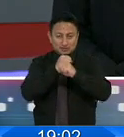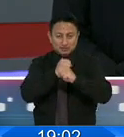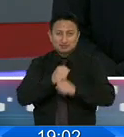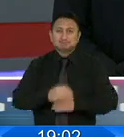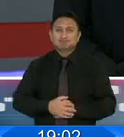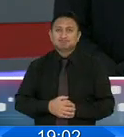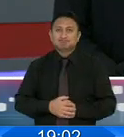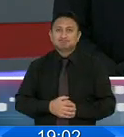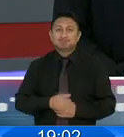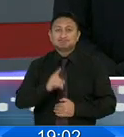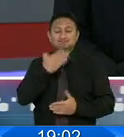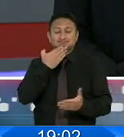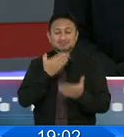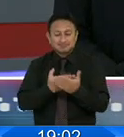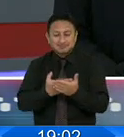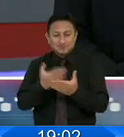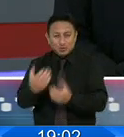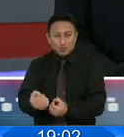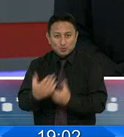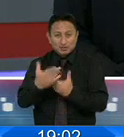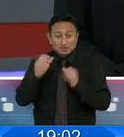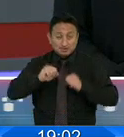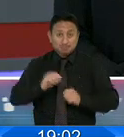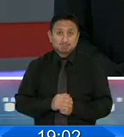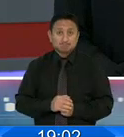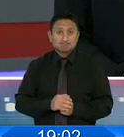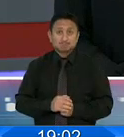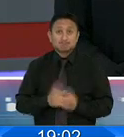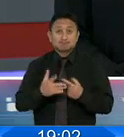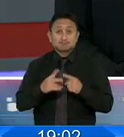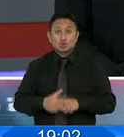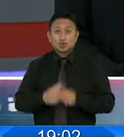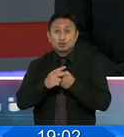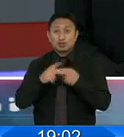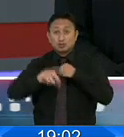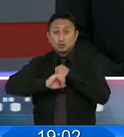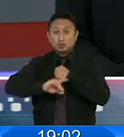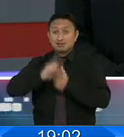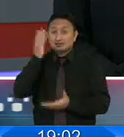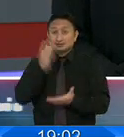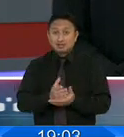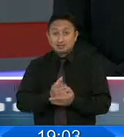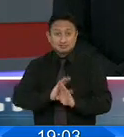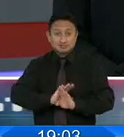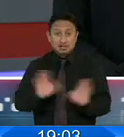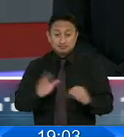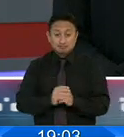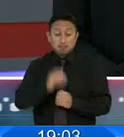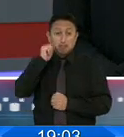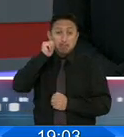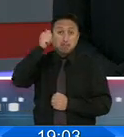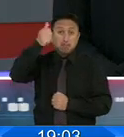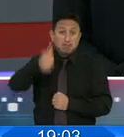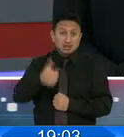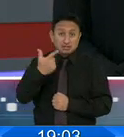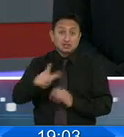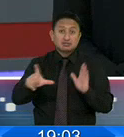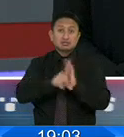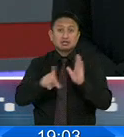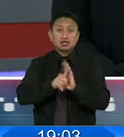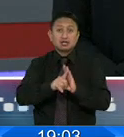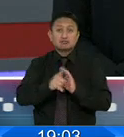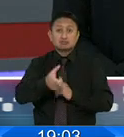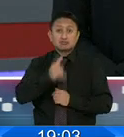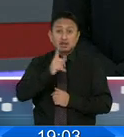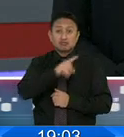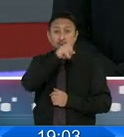Buenas noches, Javier. Muchísimas gracias. Así es, empieza el silencio electoral y además, desde el día de mañana, la ley seca. Hemos